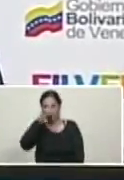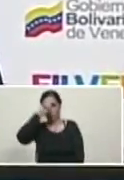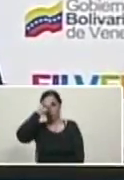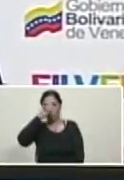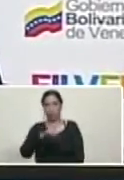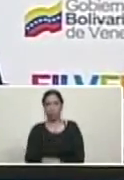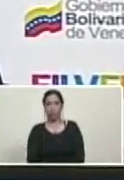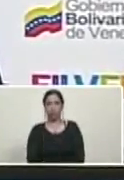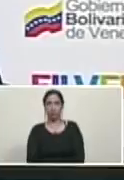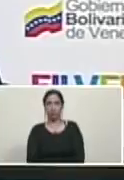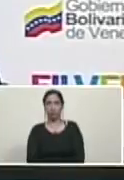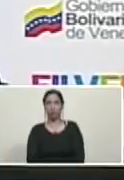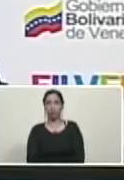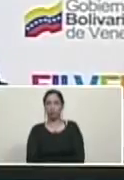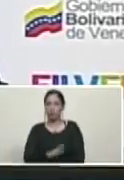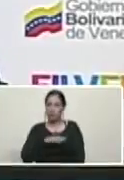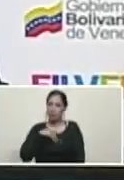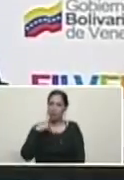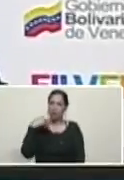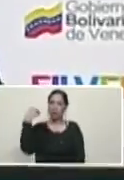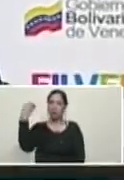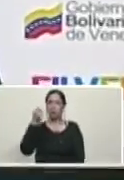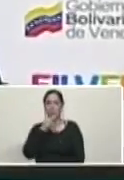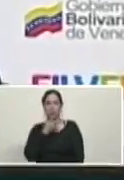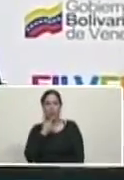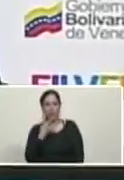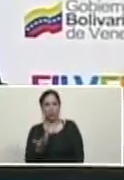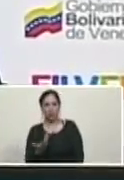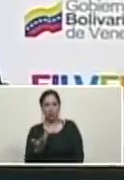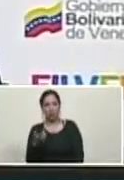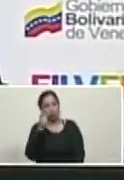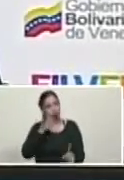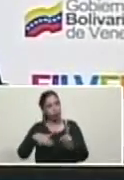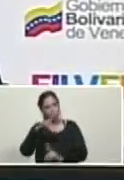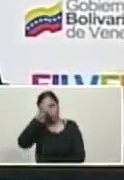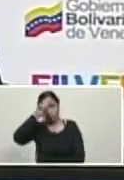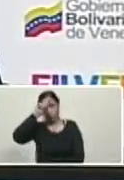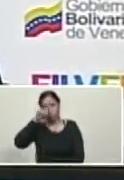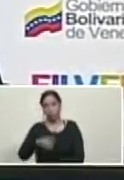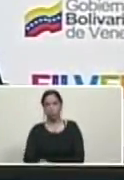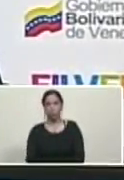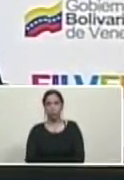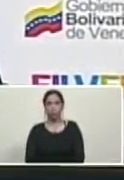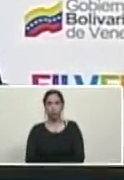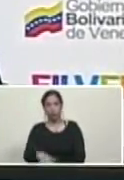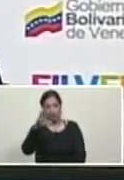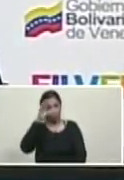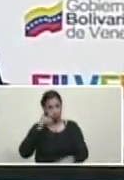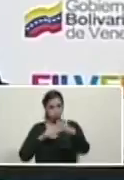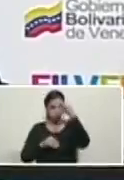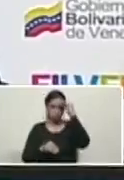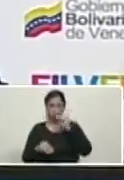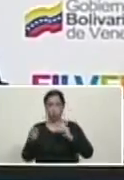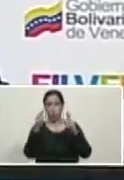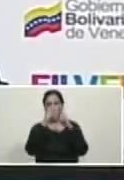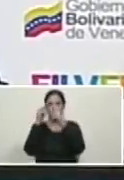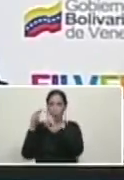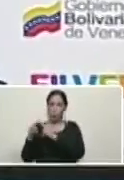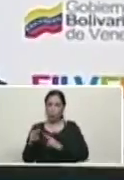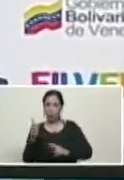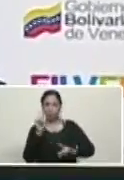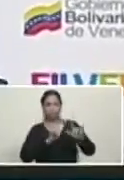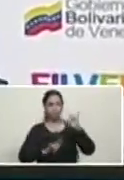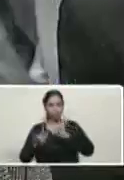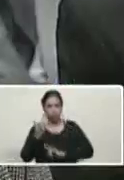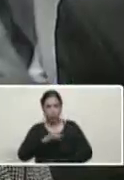la belleza del alma del pueblo turco. Hemos aprendido a conocer y a amar a Turquía. Yo